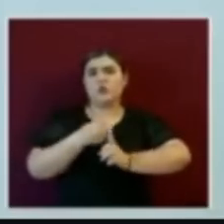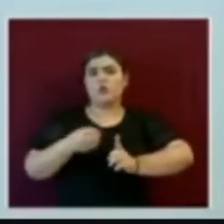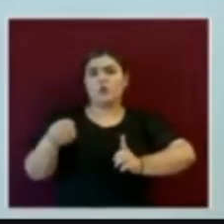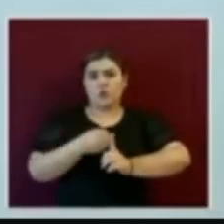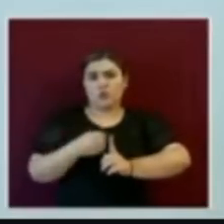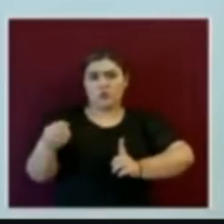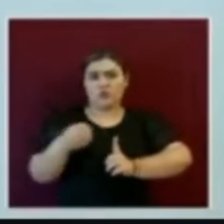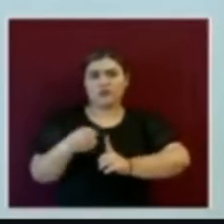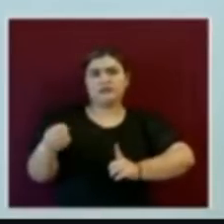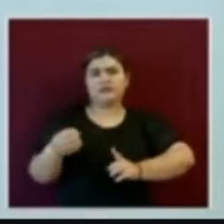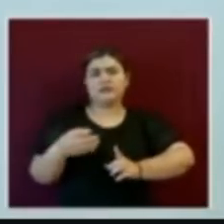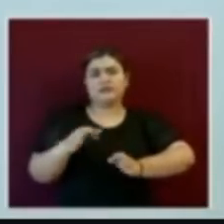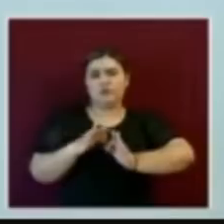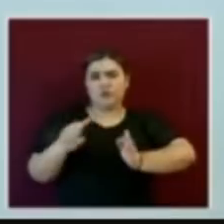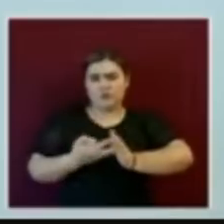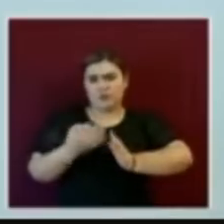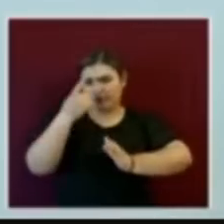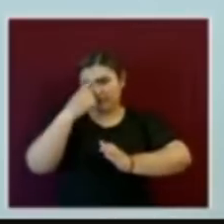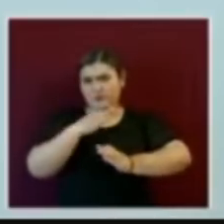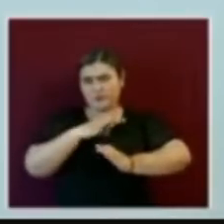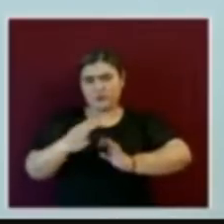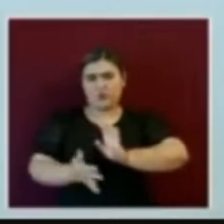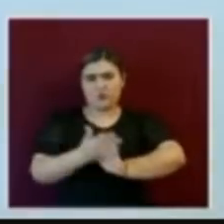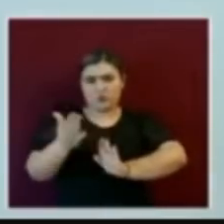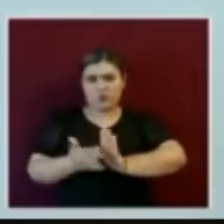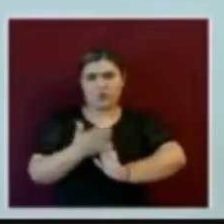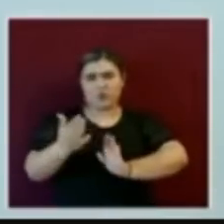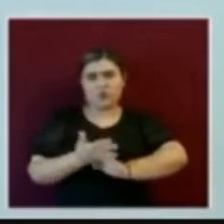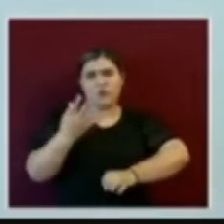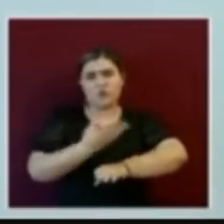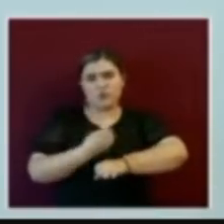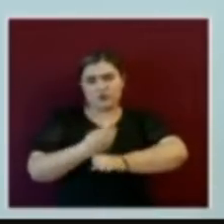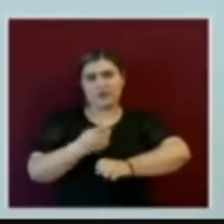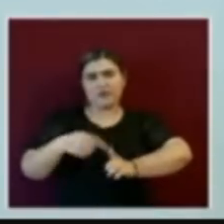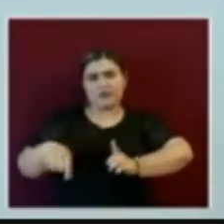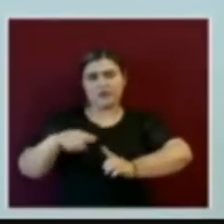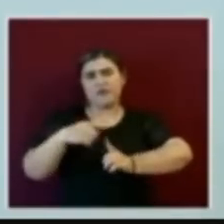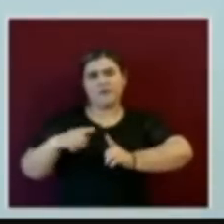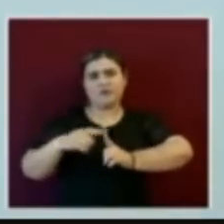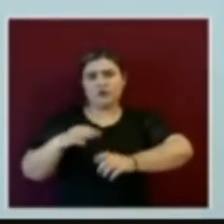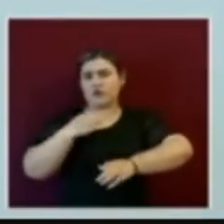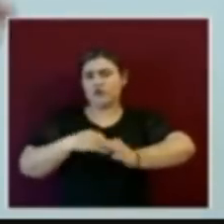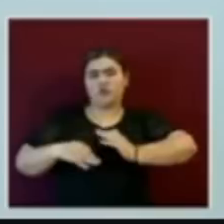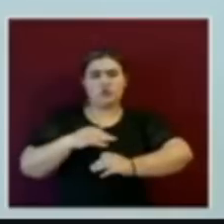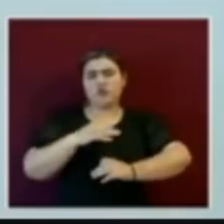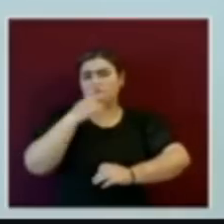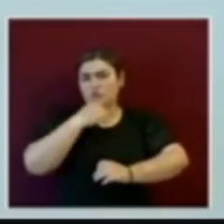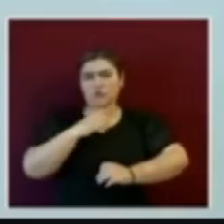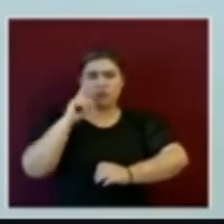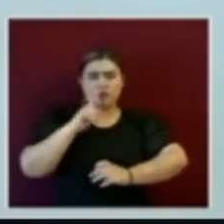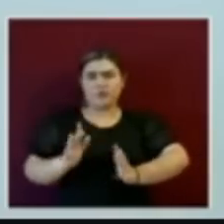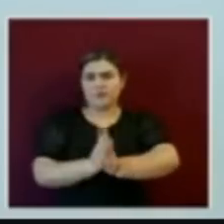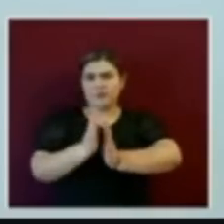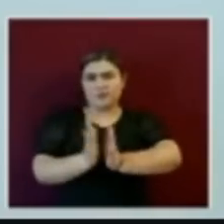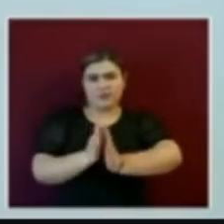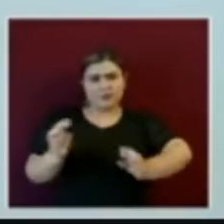la estructura que habrá de construir el triunfo de todos los aspirantes de Morena,